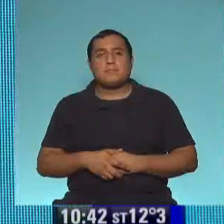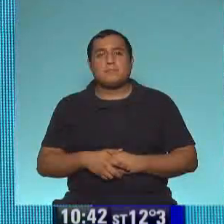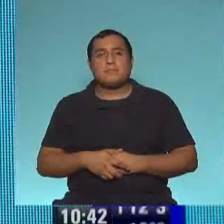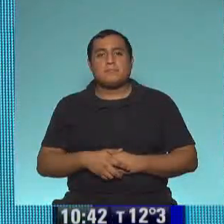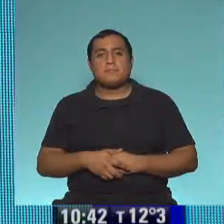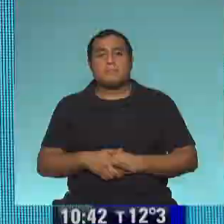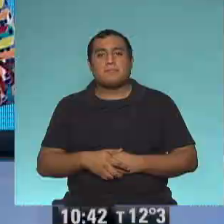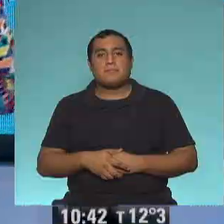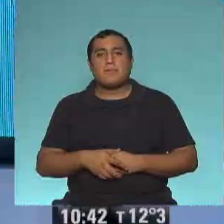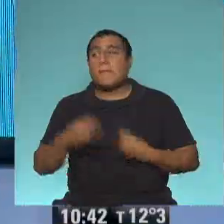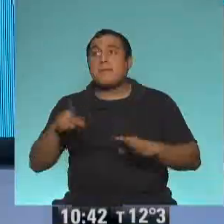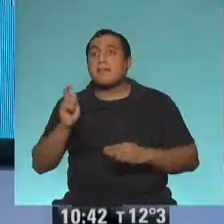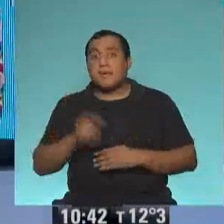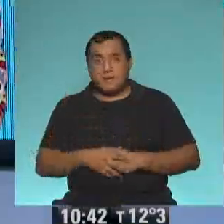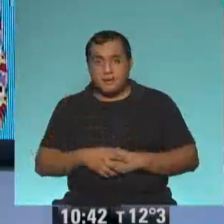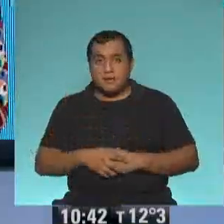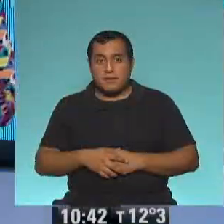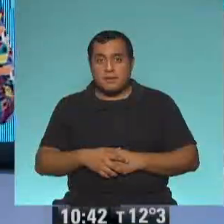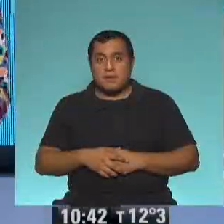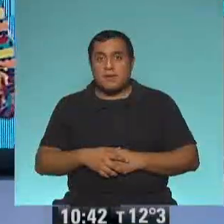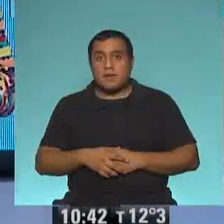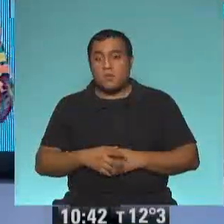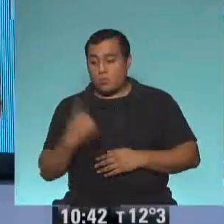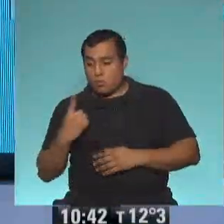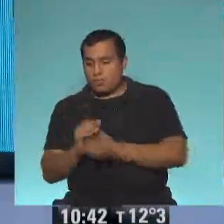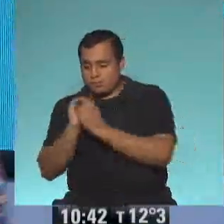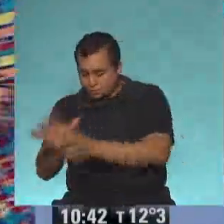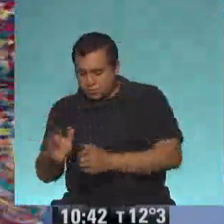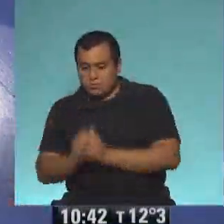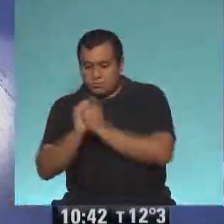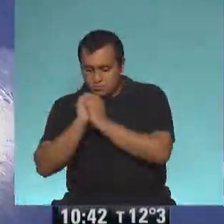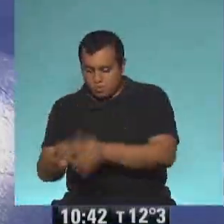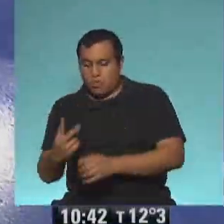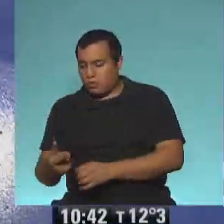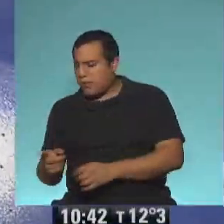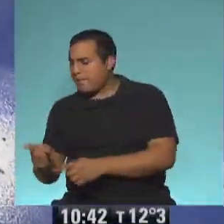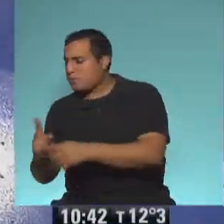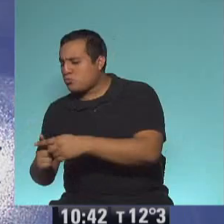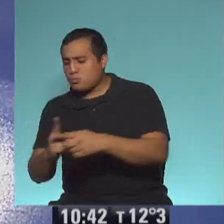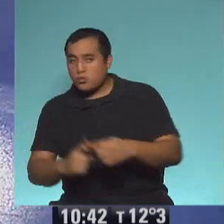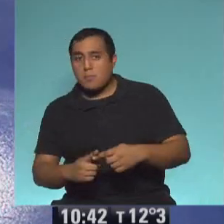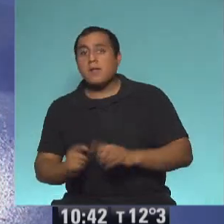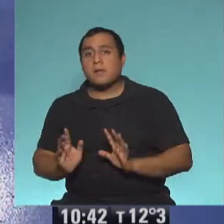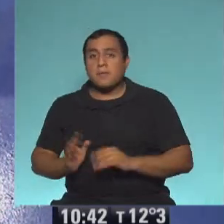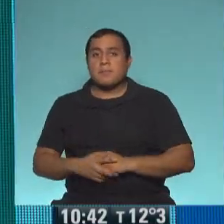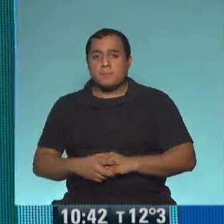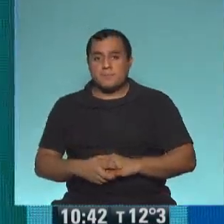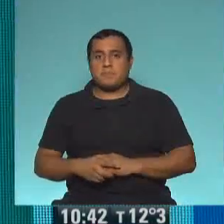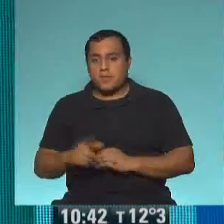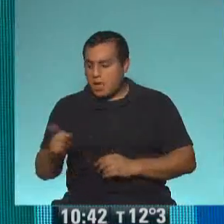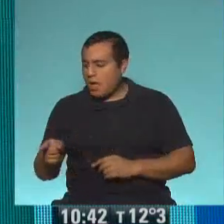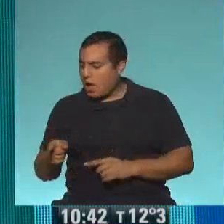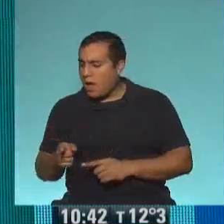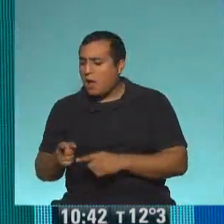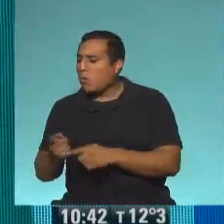¿Quién empieza? ¿Quién arranca el juego? ¿Pero cada uno tira dos dados? Claro. Bien. Y tiene que sumar la cantidad. De acuerdo a esa cantidad, perfecto, es lo que tiene